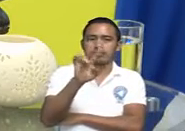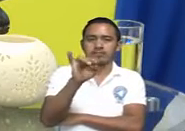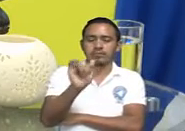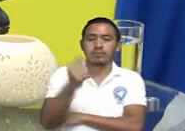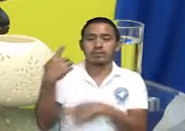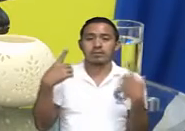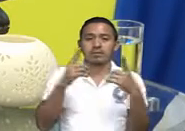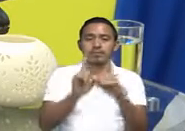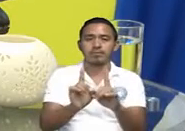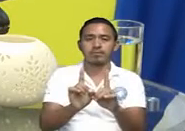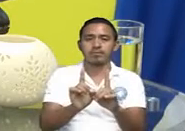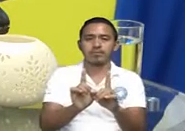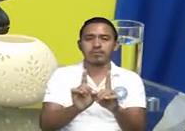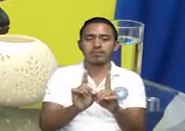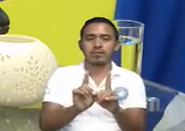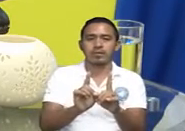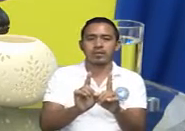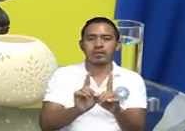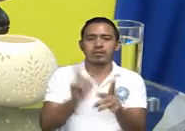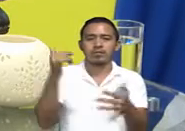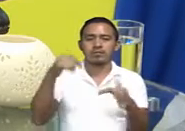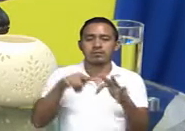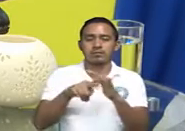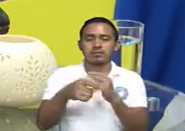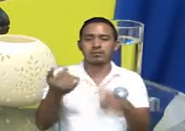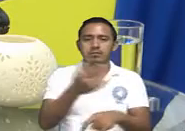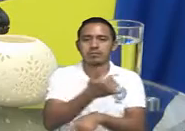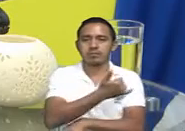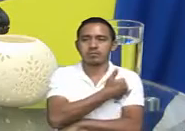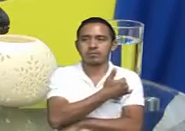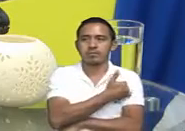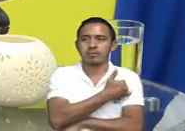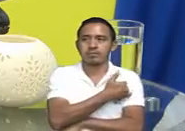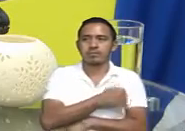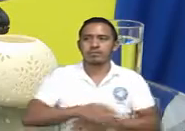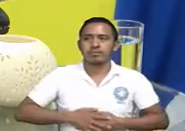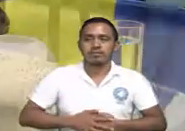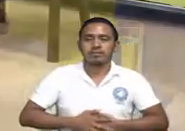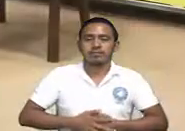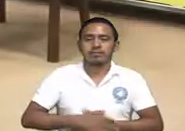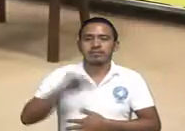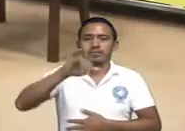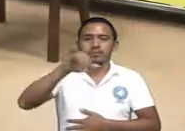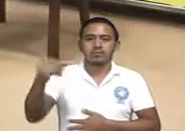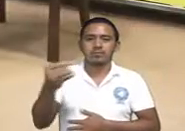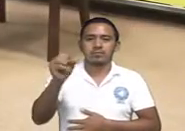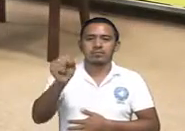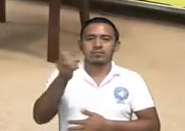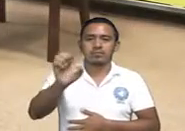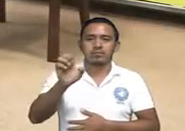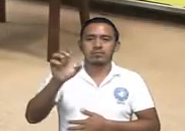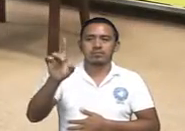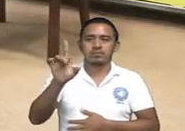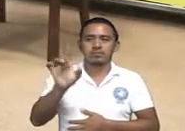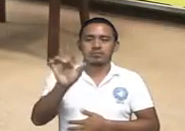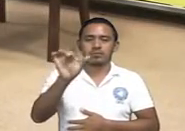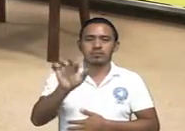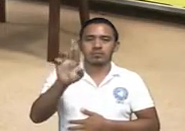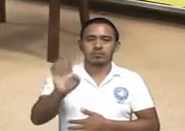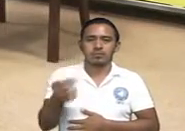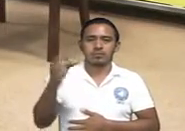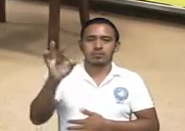directora del Hospital Psicosocial Flete, ¿verdad? ¿Cómo se llama? José Dolores. José Dolores Flete. Bienvenida,